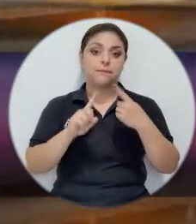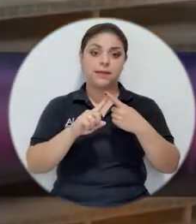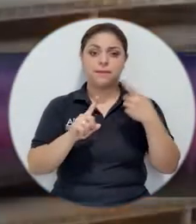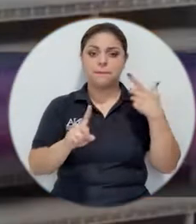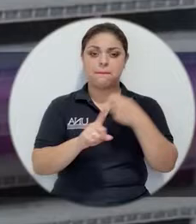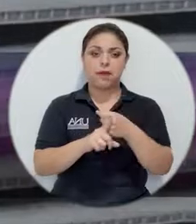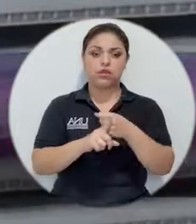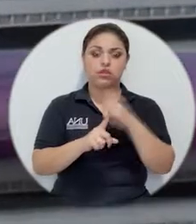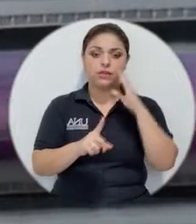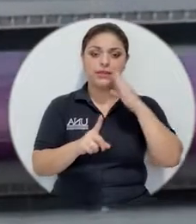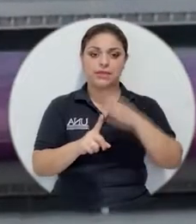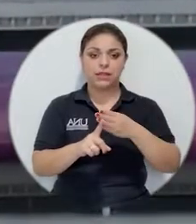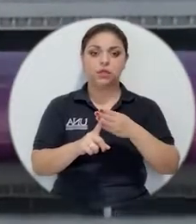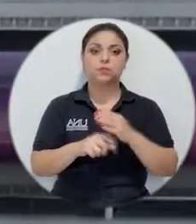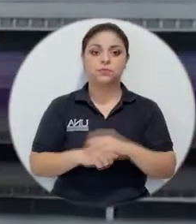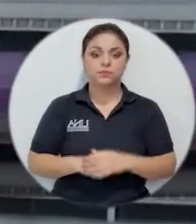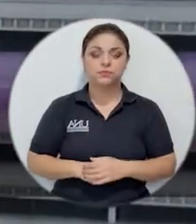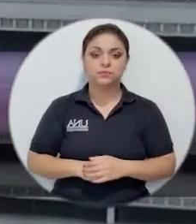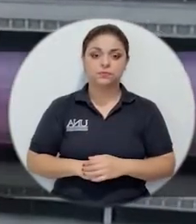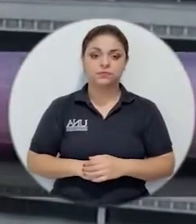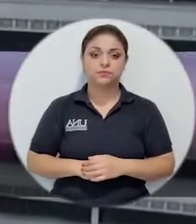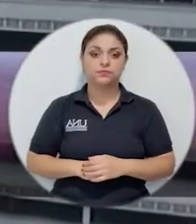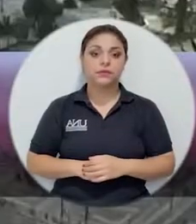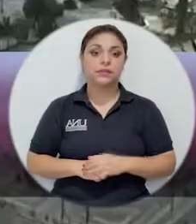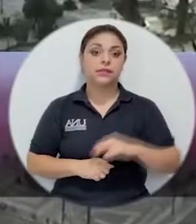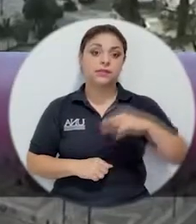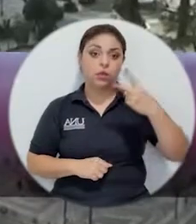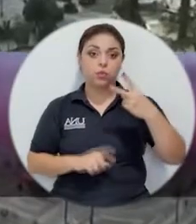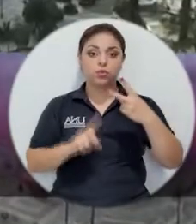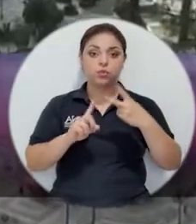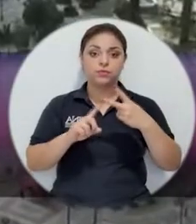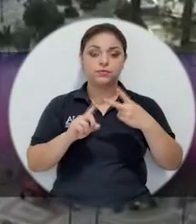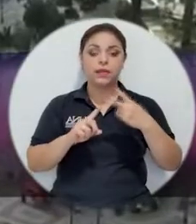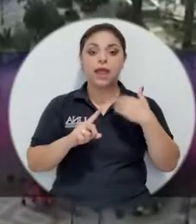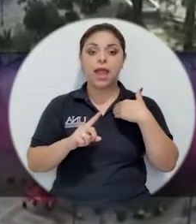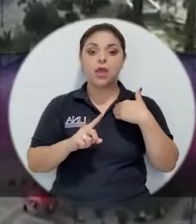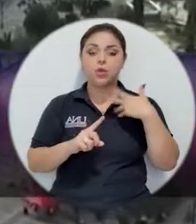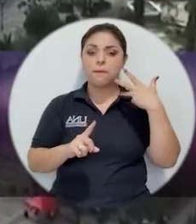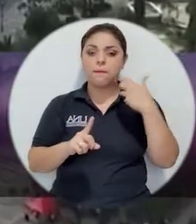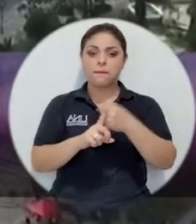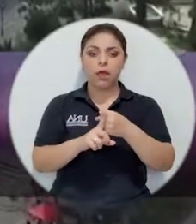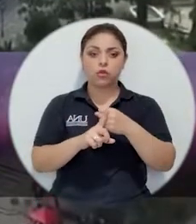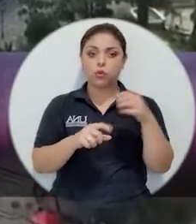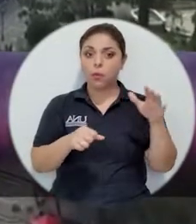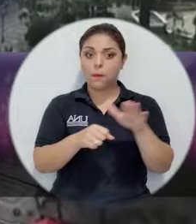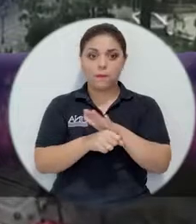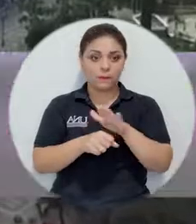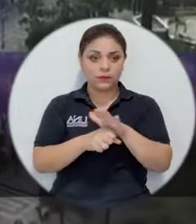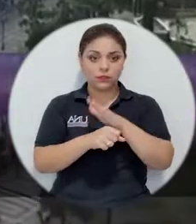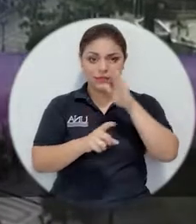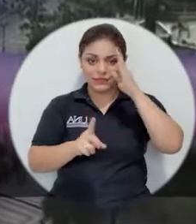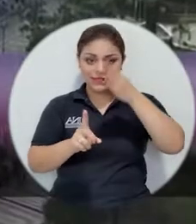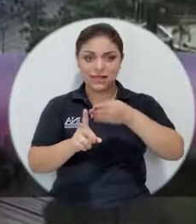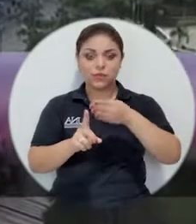primer impacto directo sobre el tema del clima de negocios. Y en segundo lugar, hay un impacto